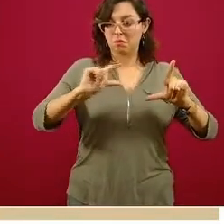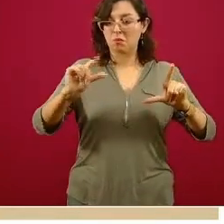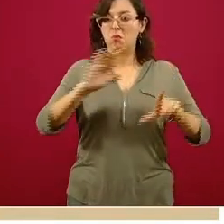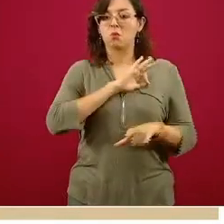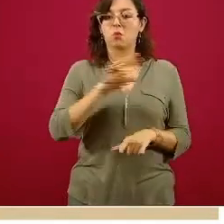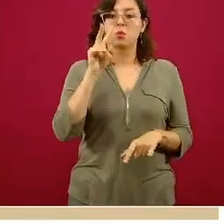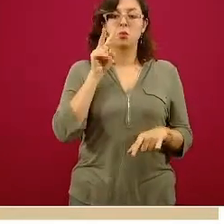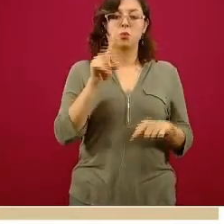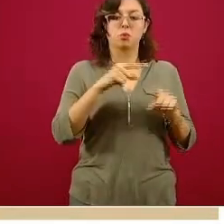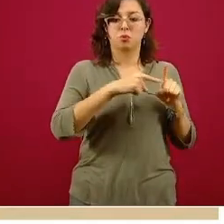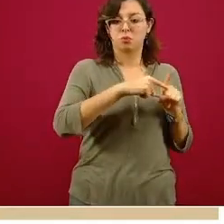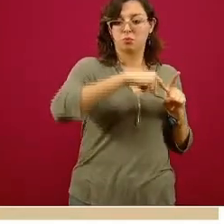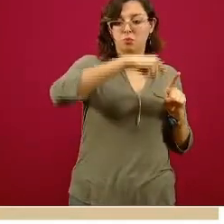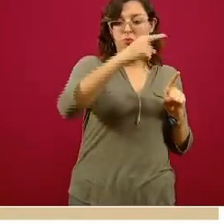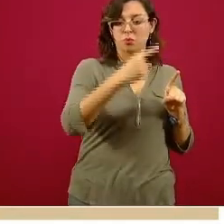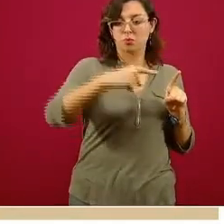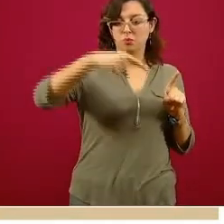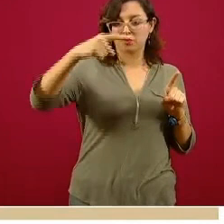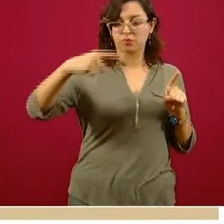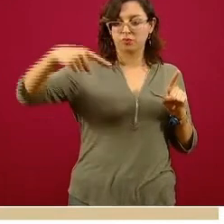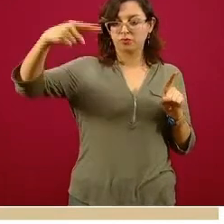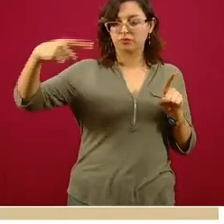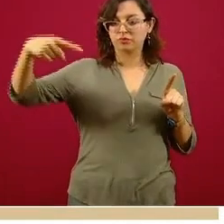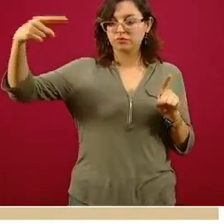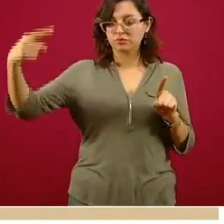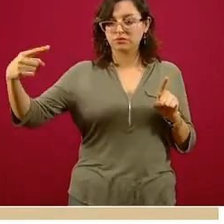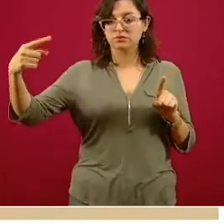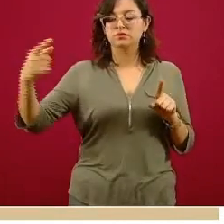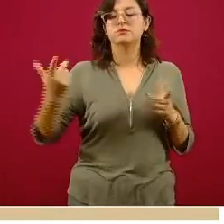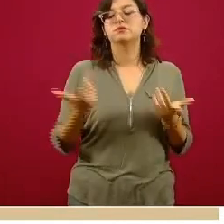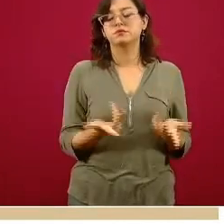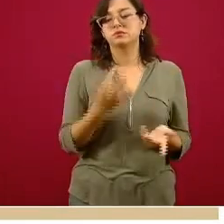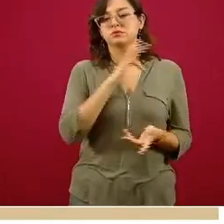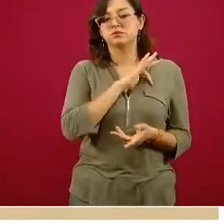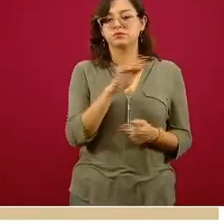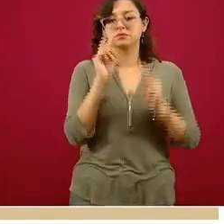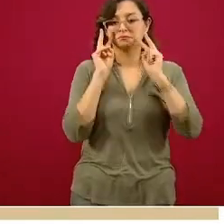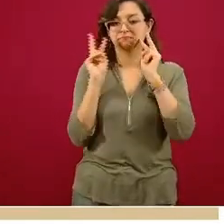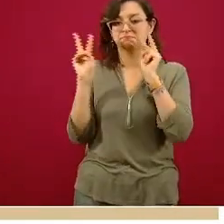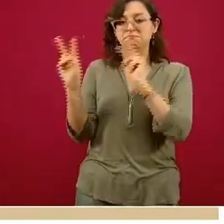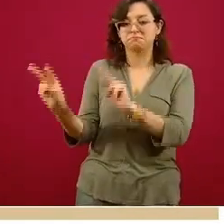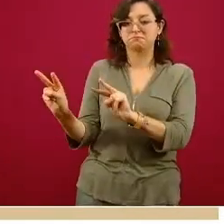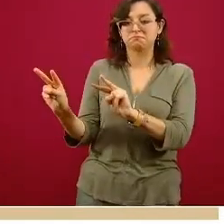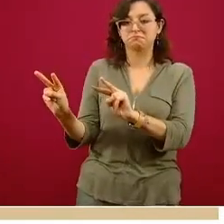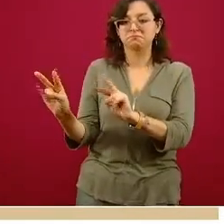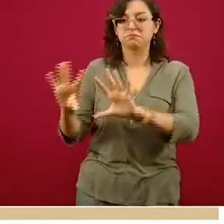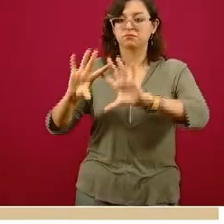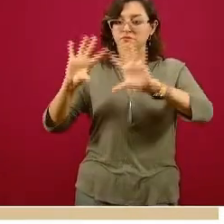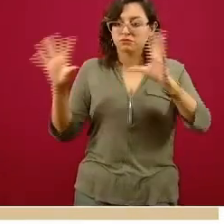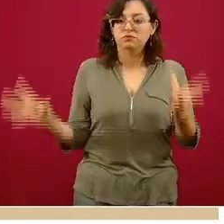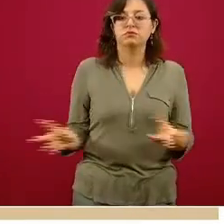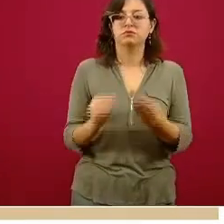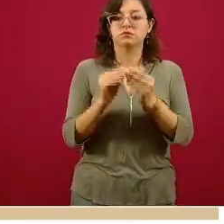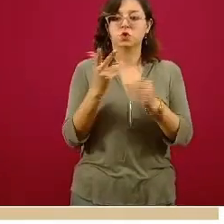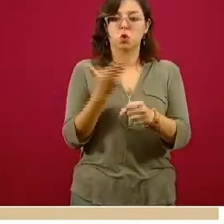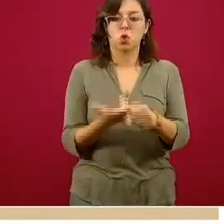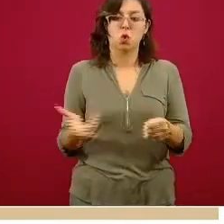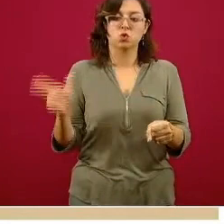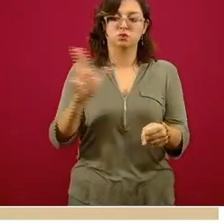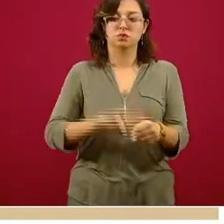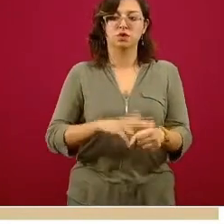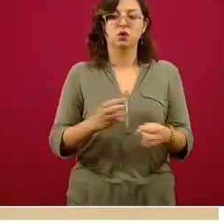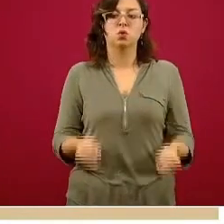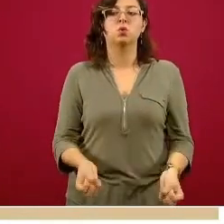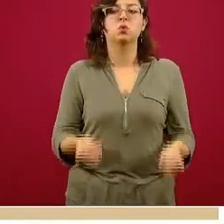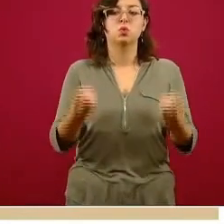una especie de curva que en este caso es una línea, pero ahí tenemos el número total de estas unidades. De